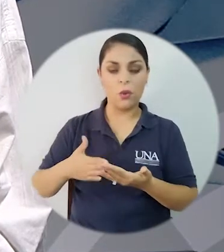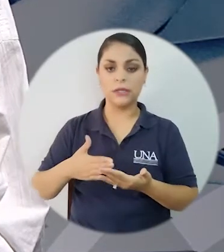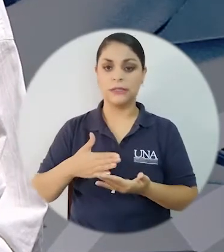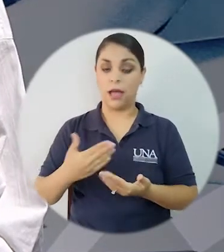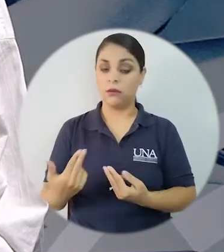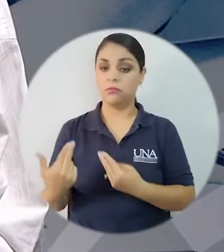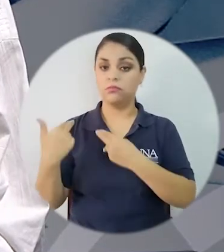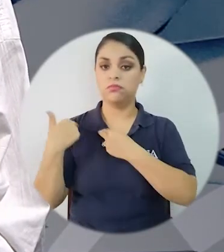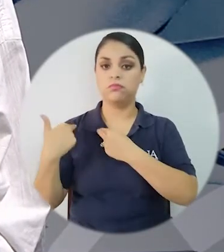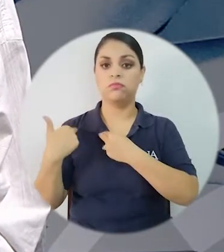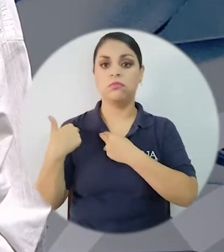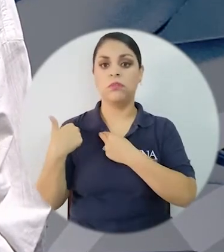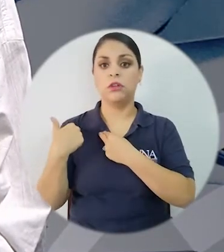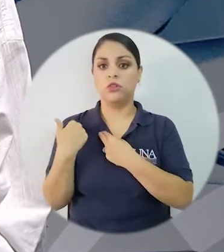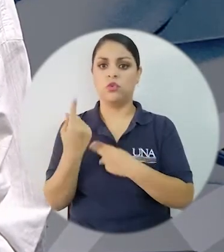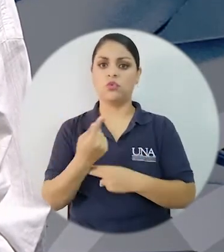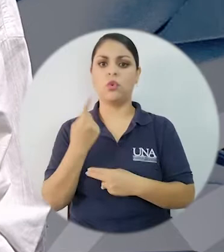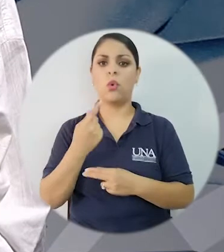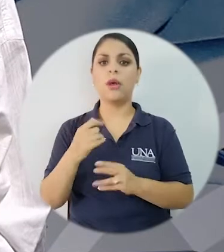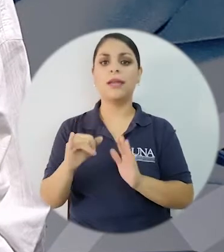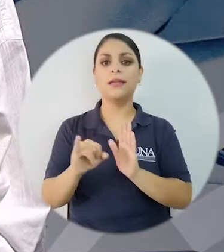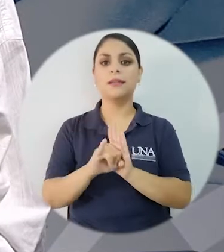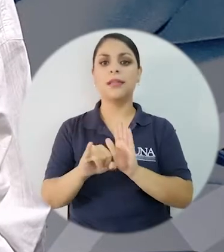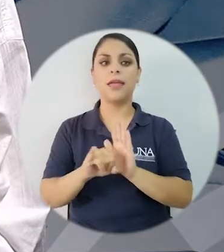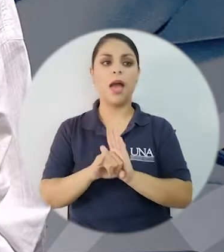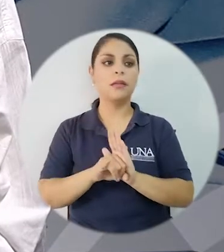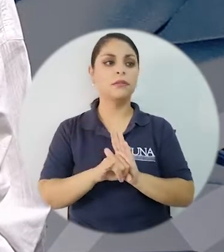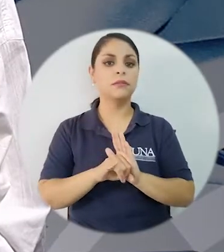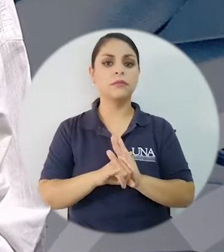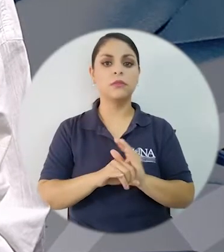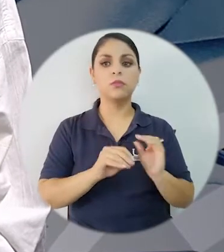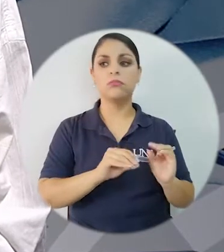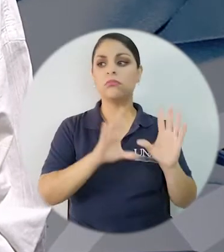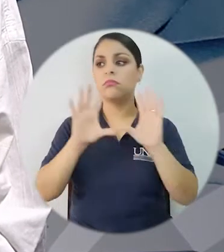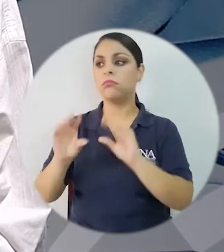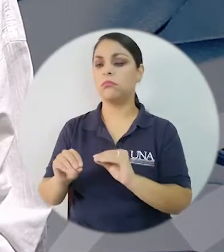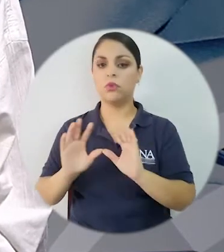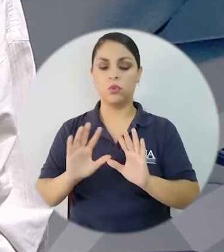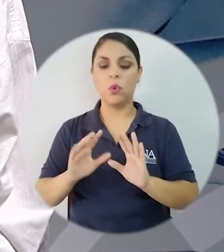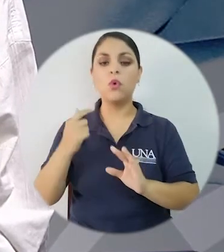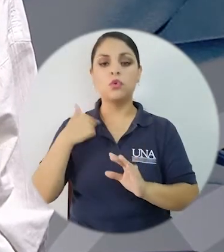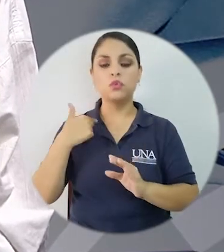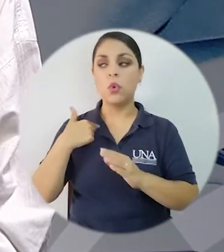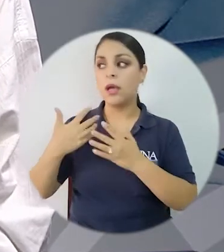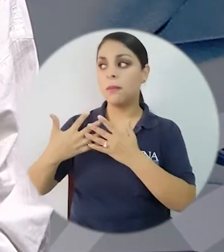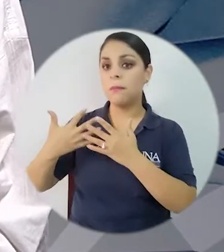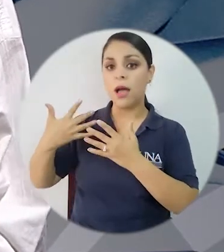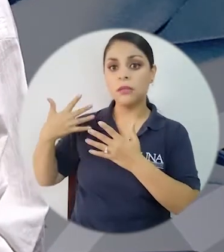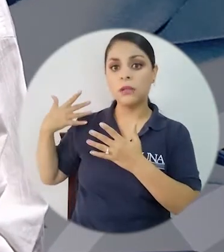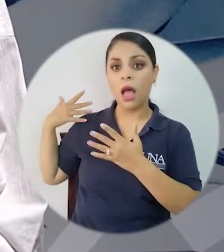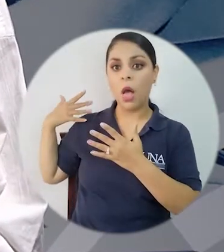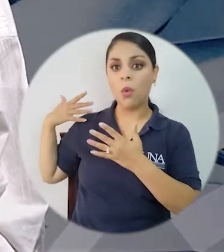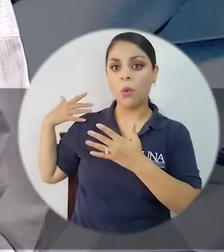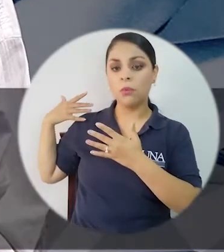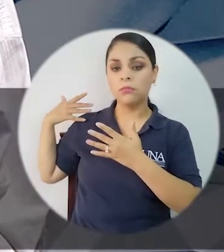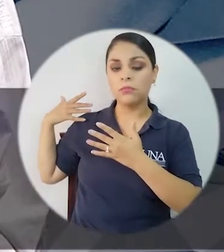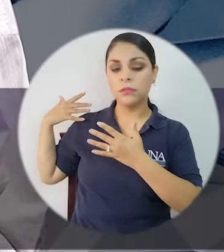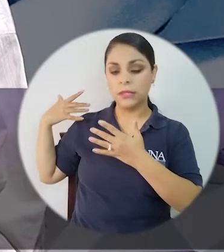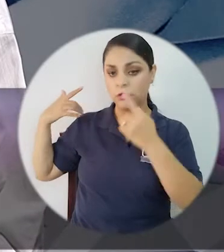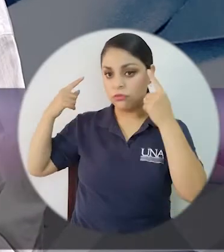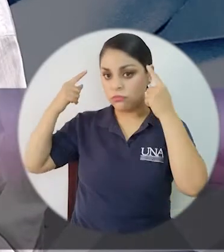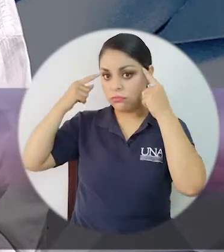tiene una identidad así de la noche a la mañana, uno es fruto de un pasado, tiene la responsabilidad del presente